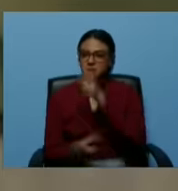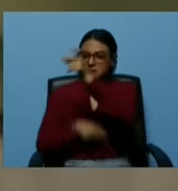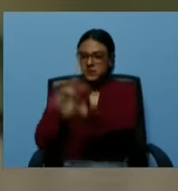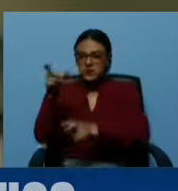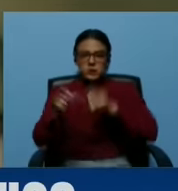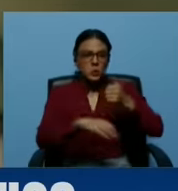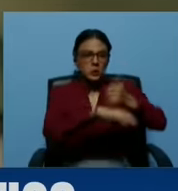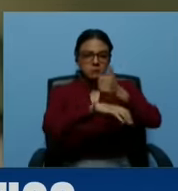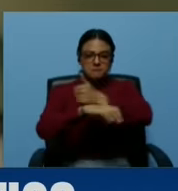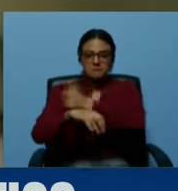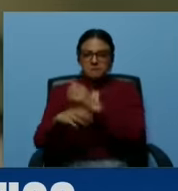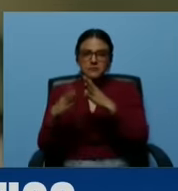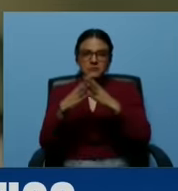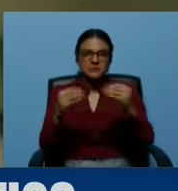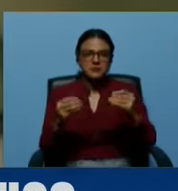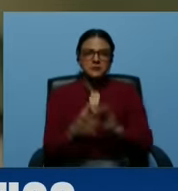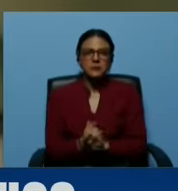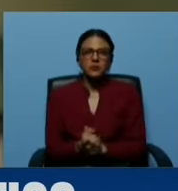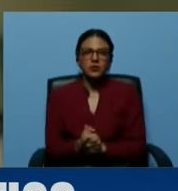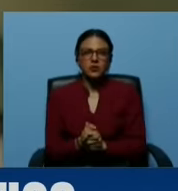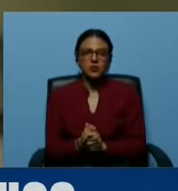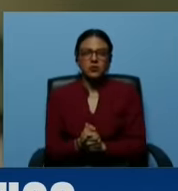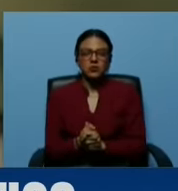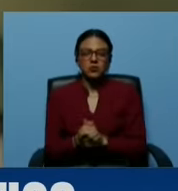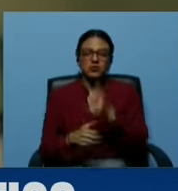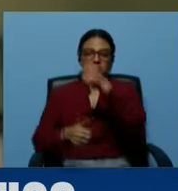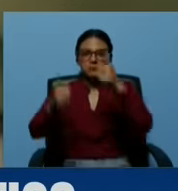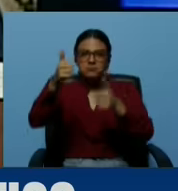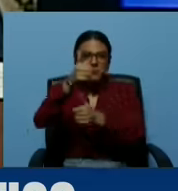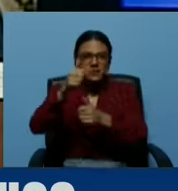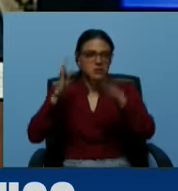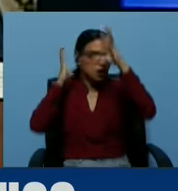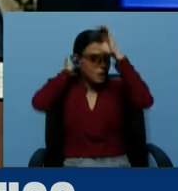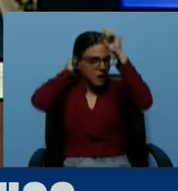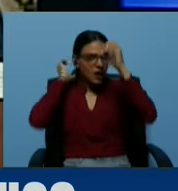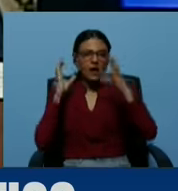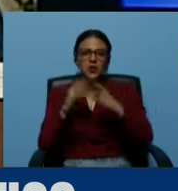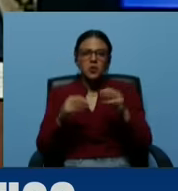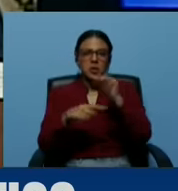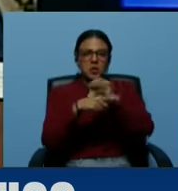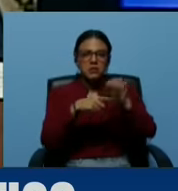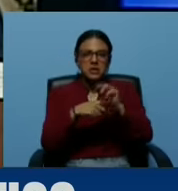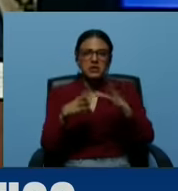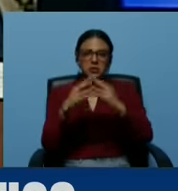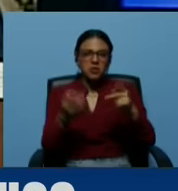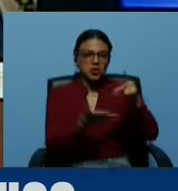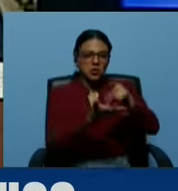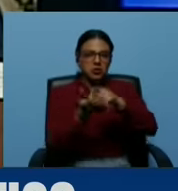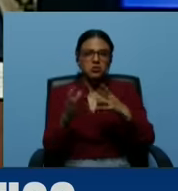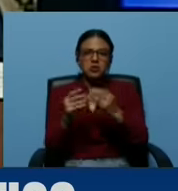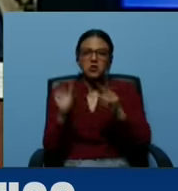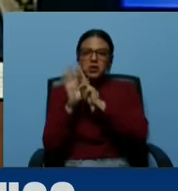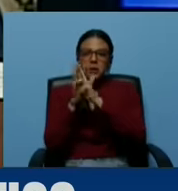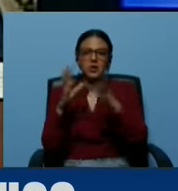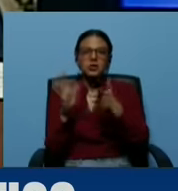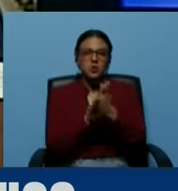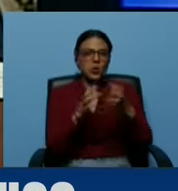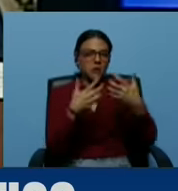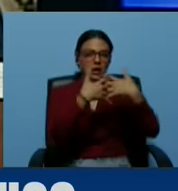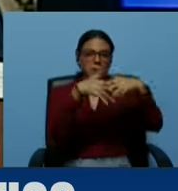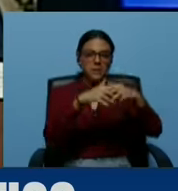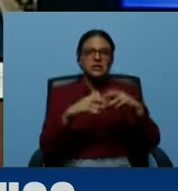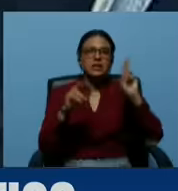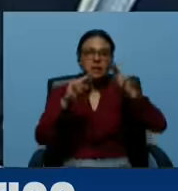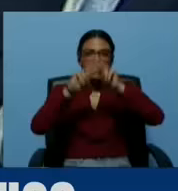la República Bolivariana de Venezuela, vicecancilleres, viceministros, representantes de organismos